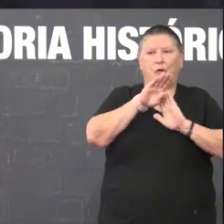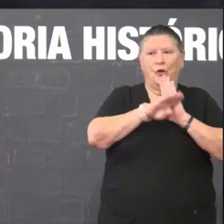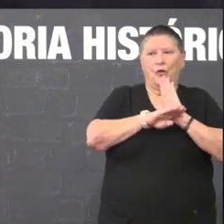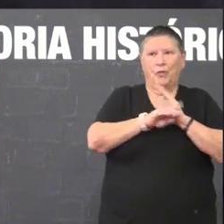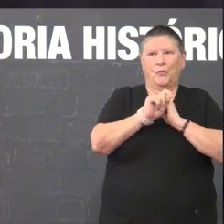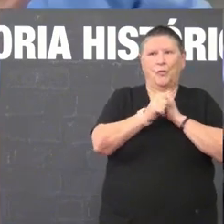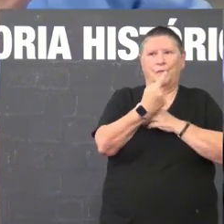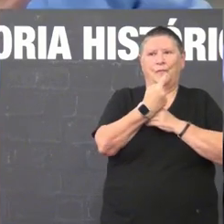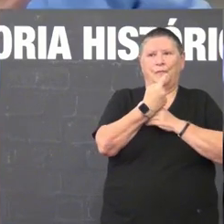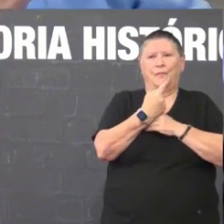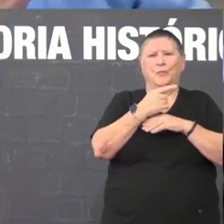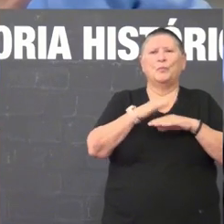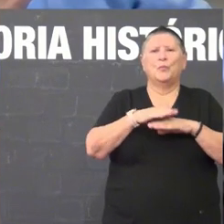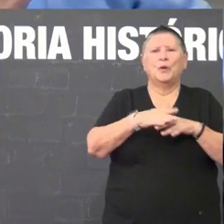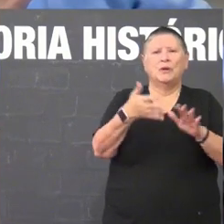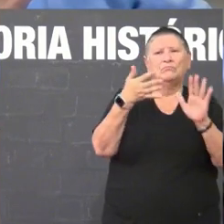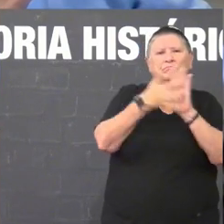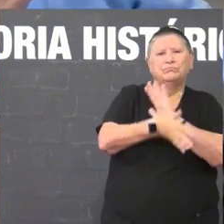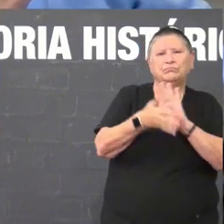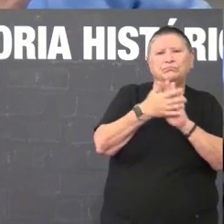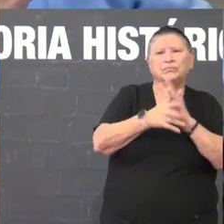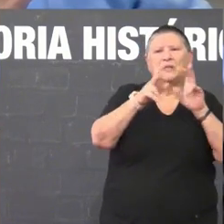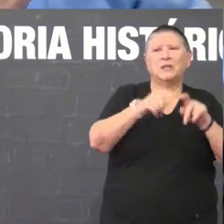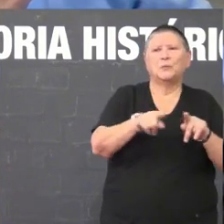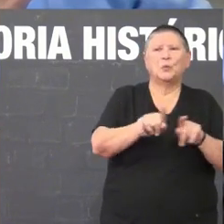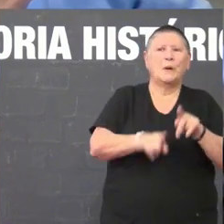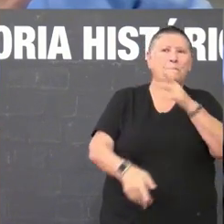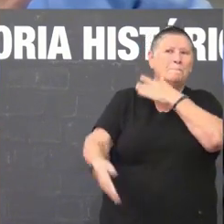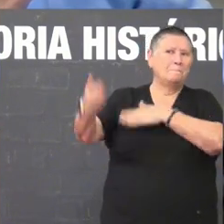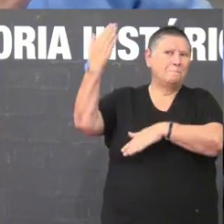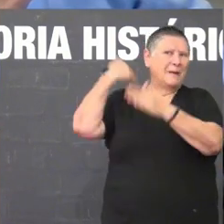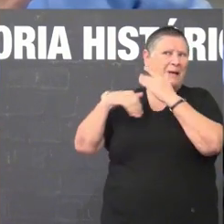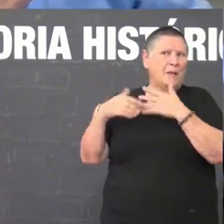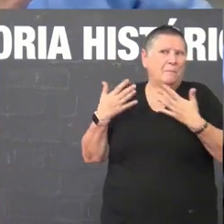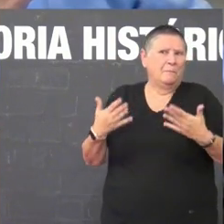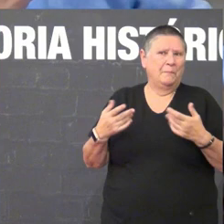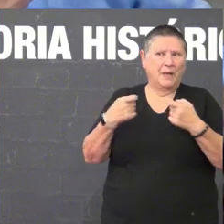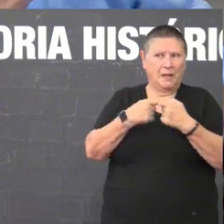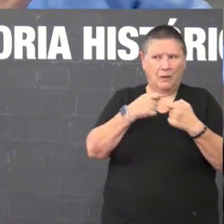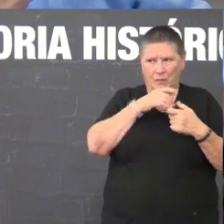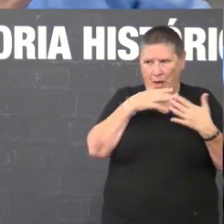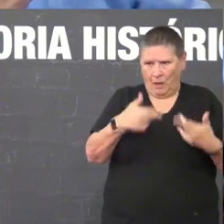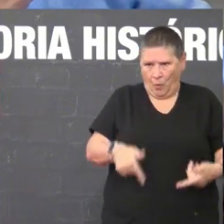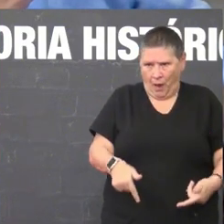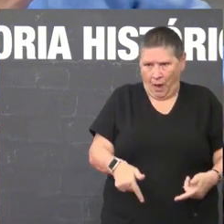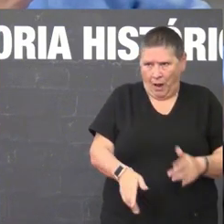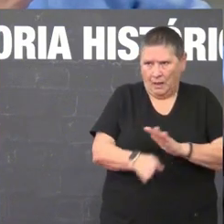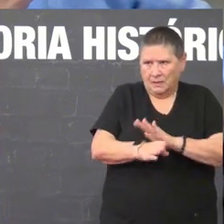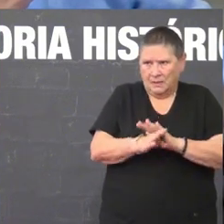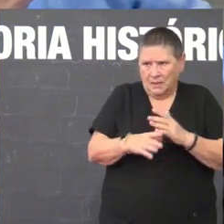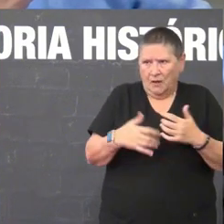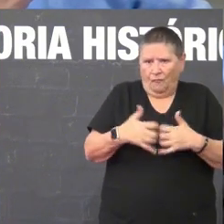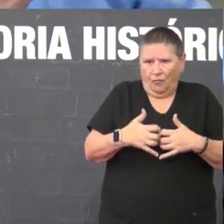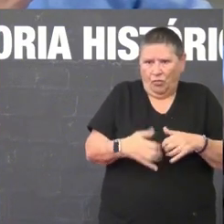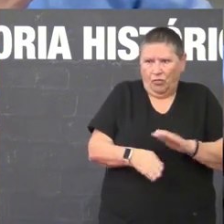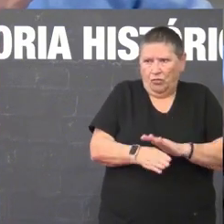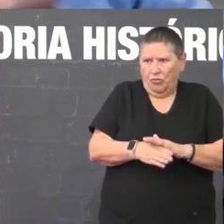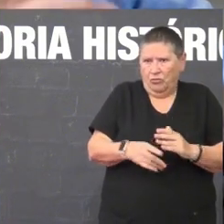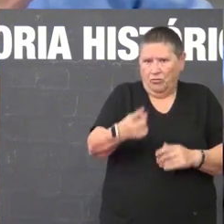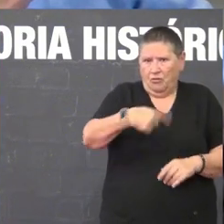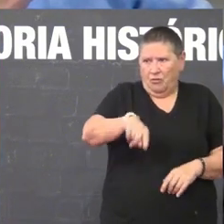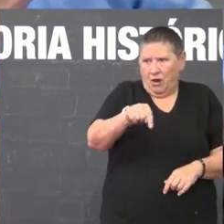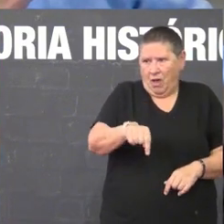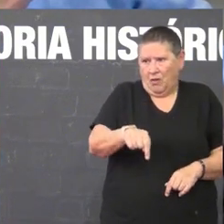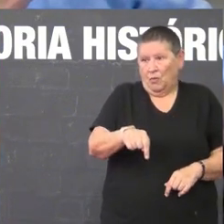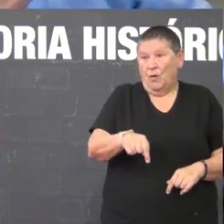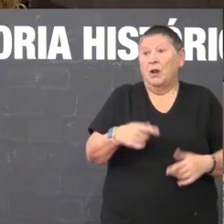es un relato sobre el pasado sí pero es un relato presente es un relato que se anuncia y que funciona hoy no y que por